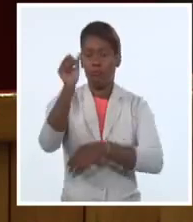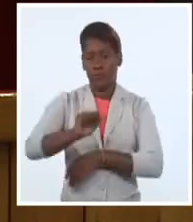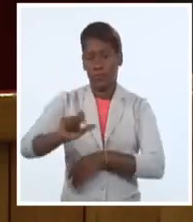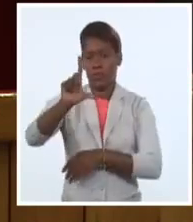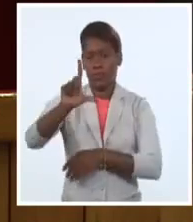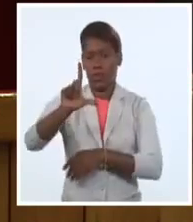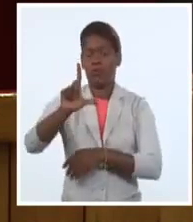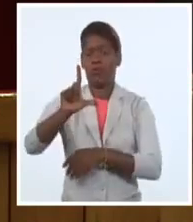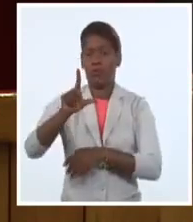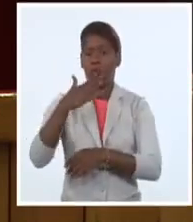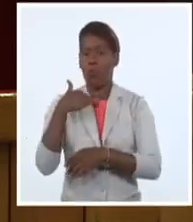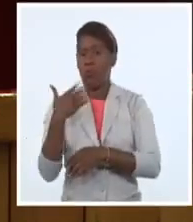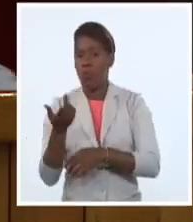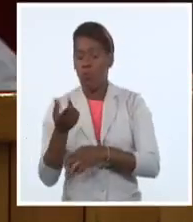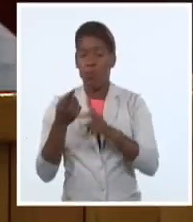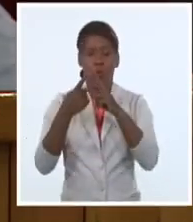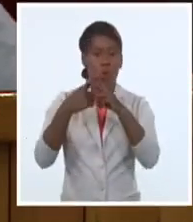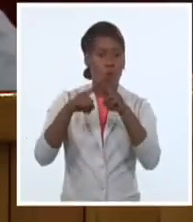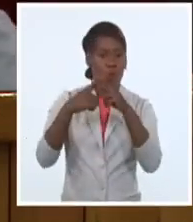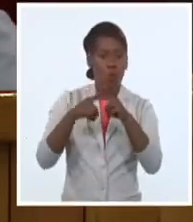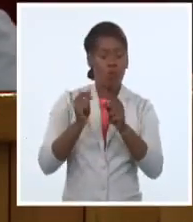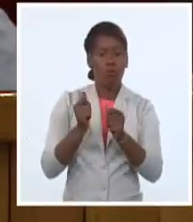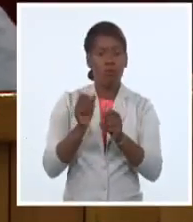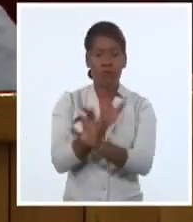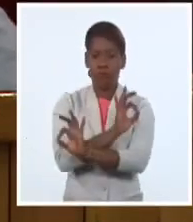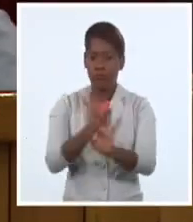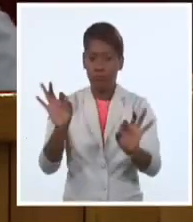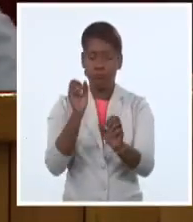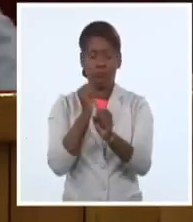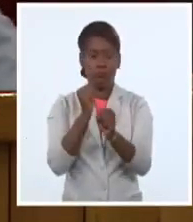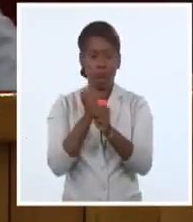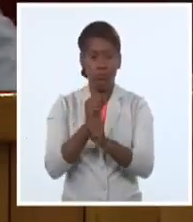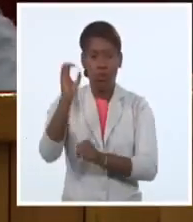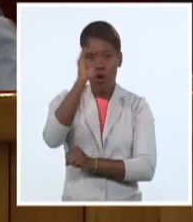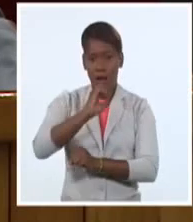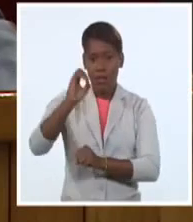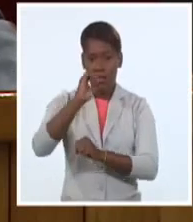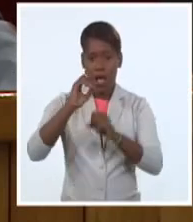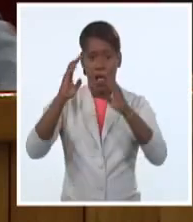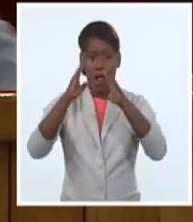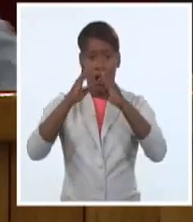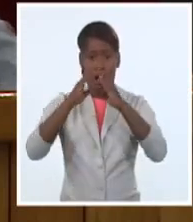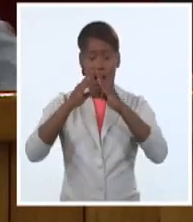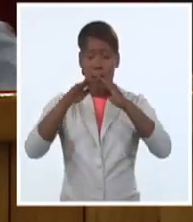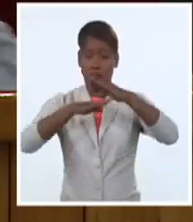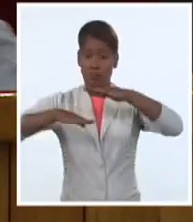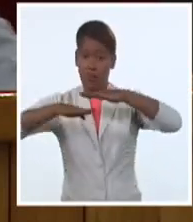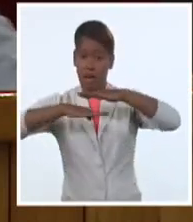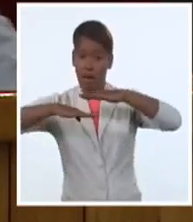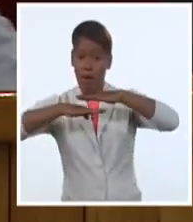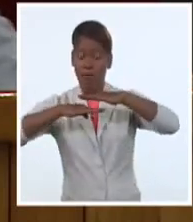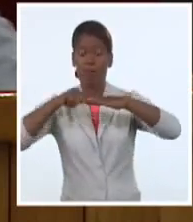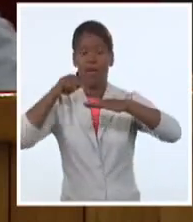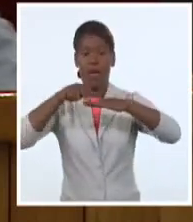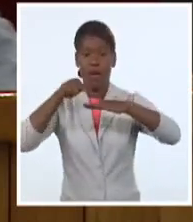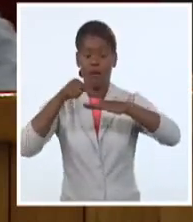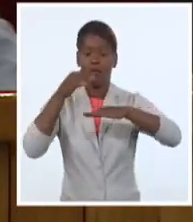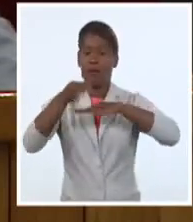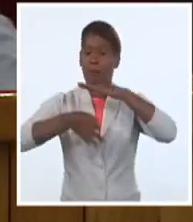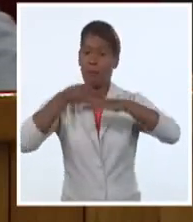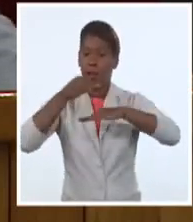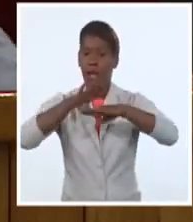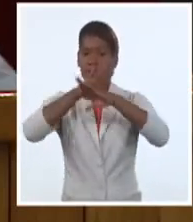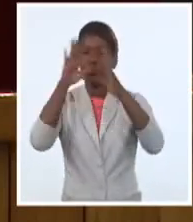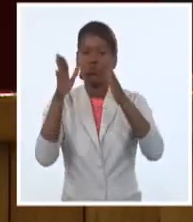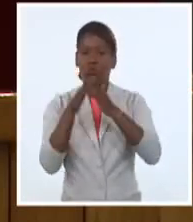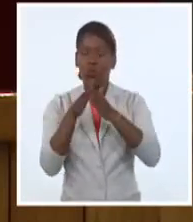El inmovilismo, el formalismo en las estructuras de gobierno a nivel local son tan nocivos como el